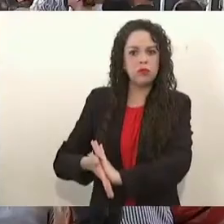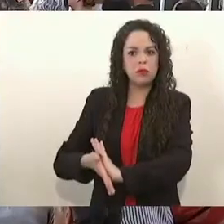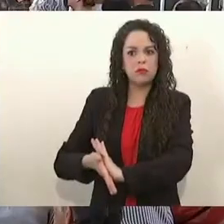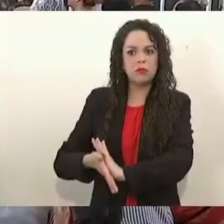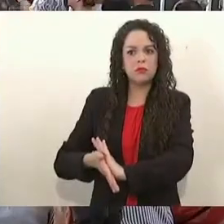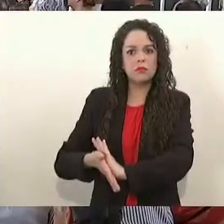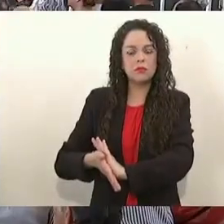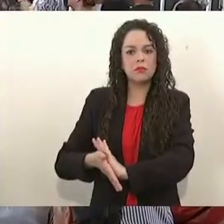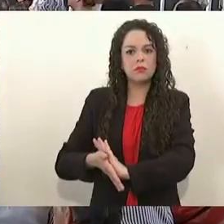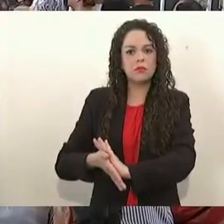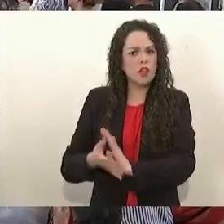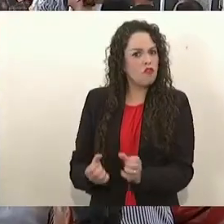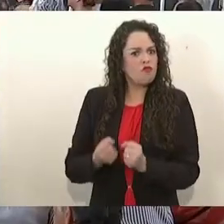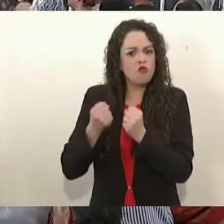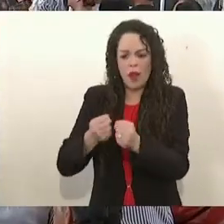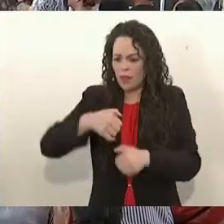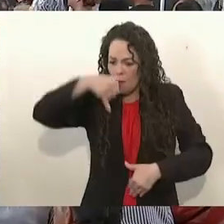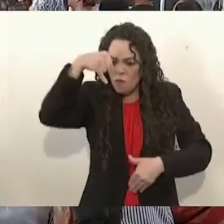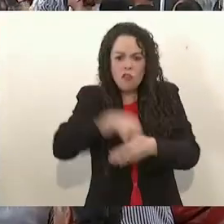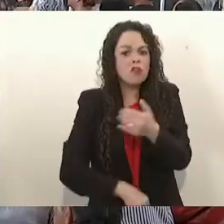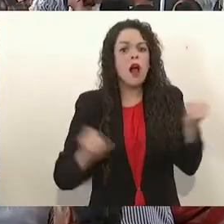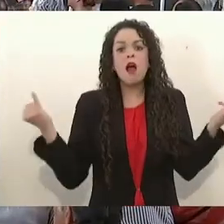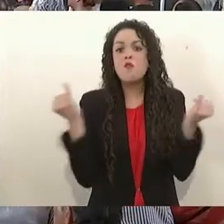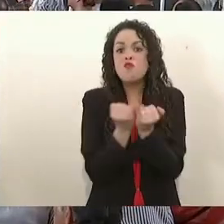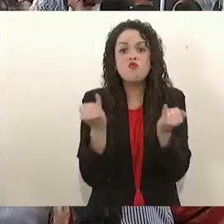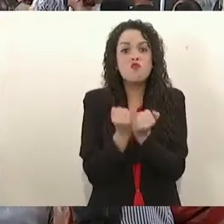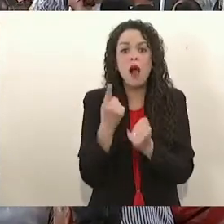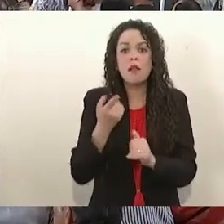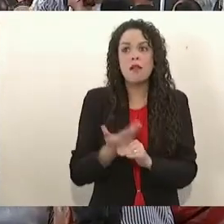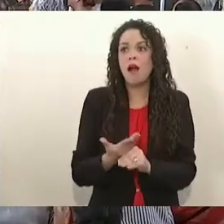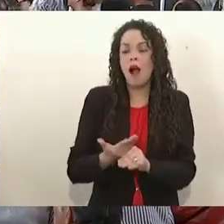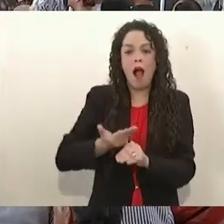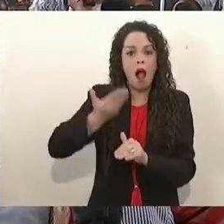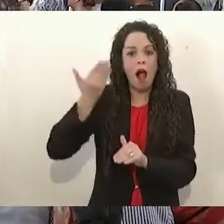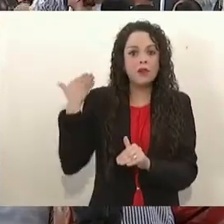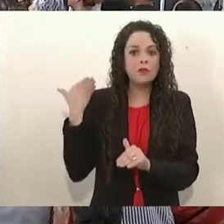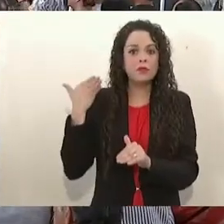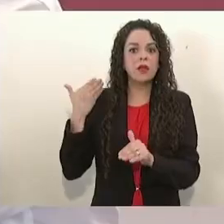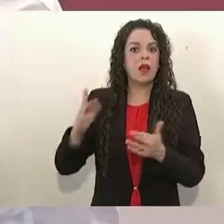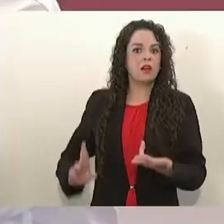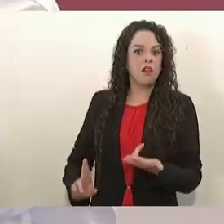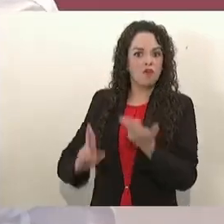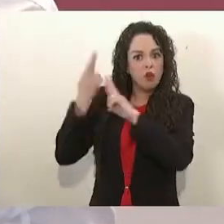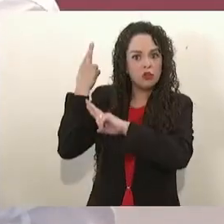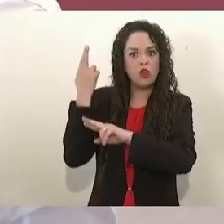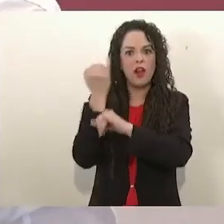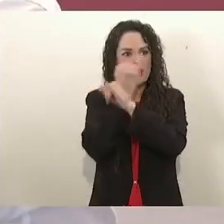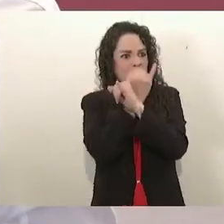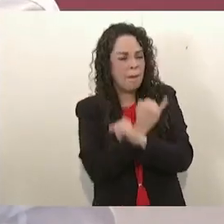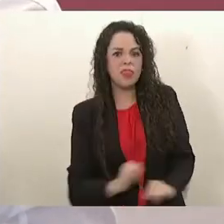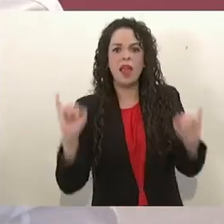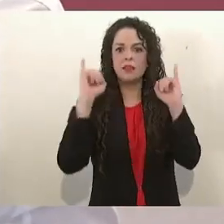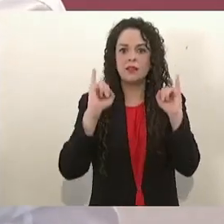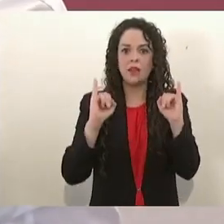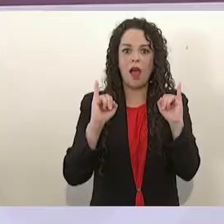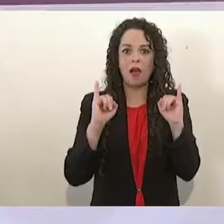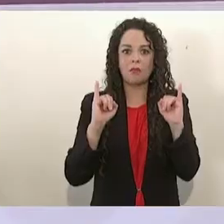de profunda que la independencia, que la reforma, que la revolución. Es una